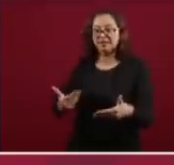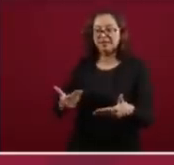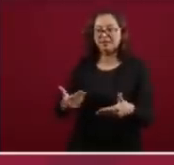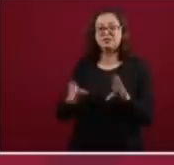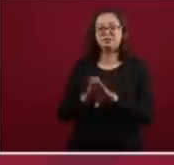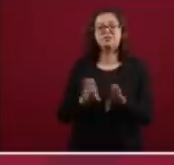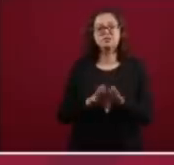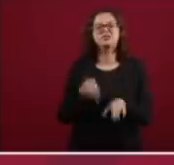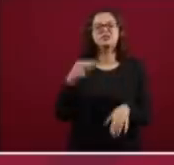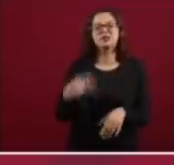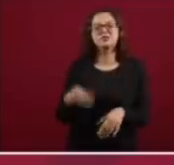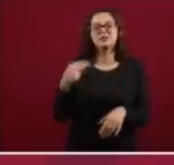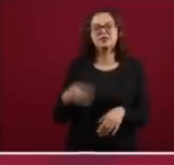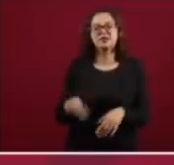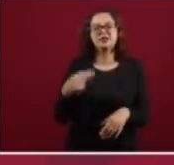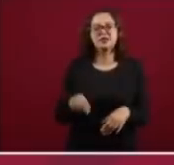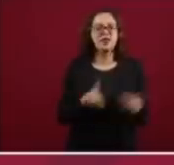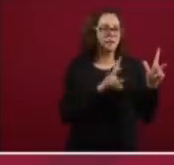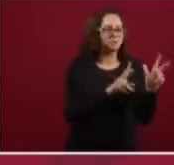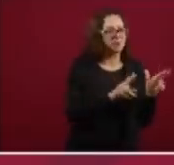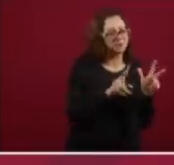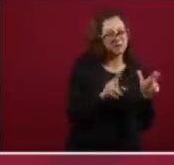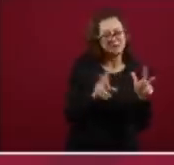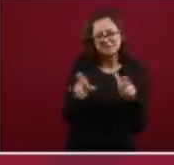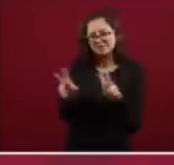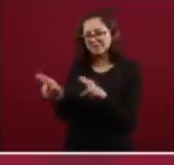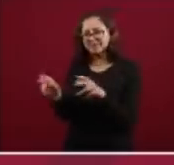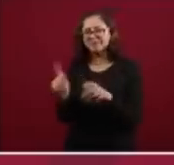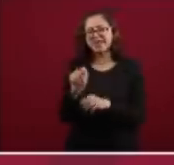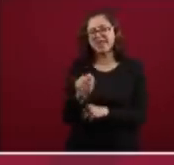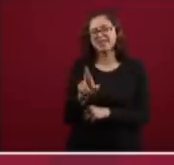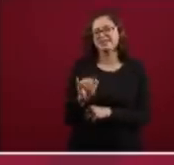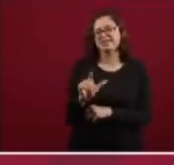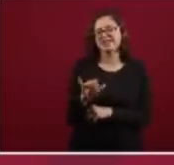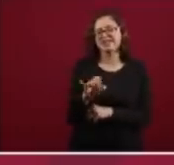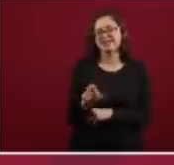no los cortos trailers